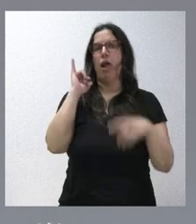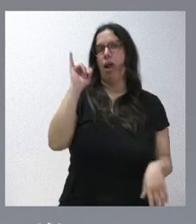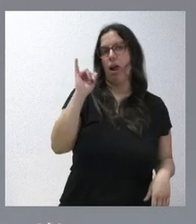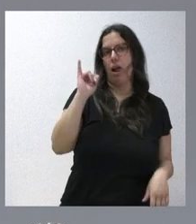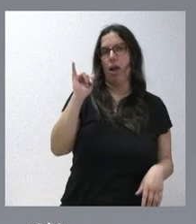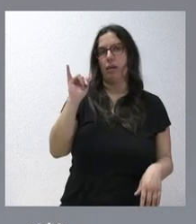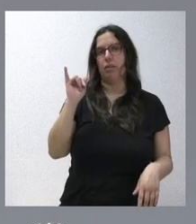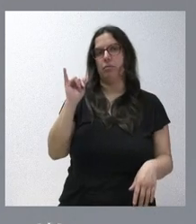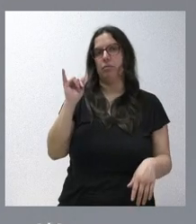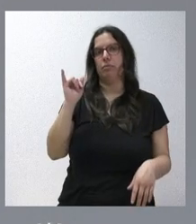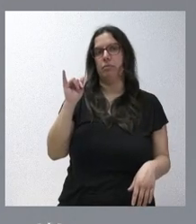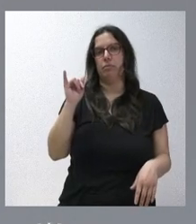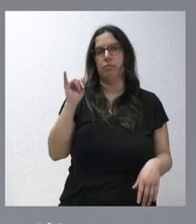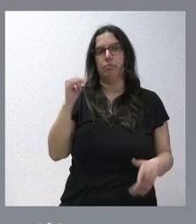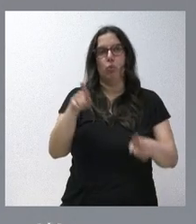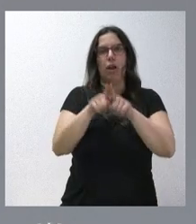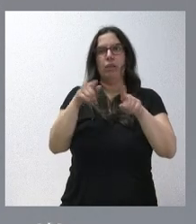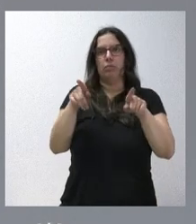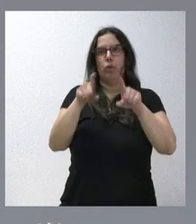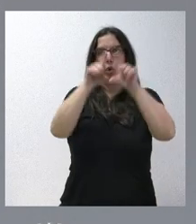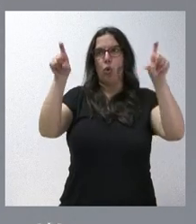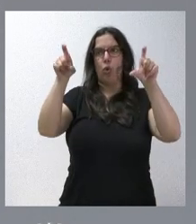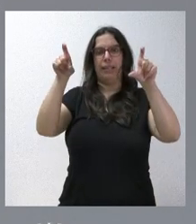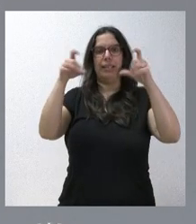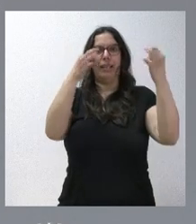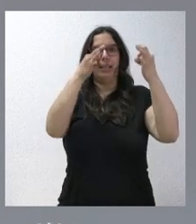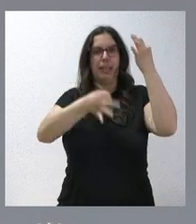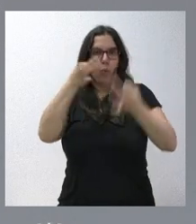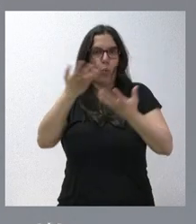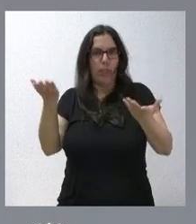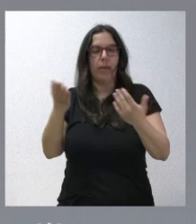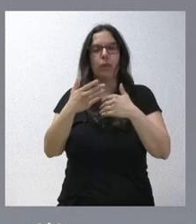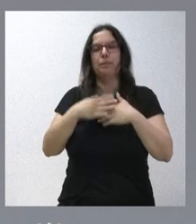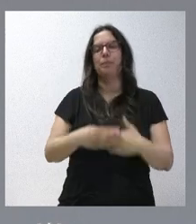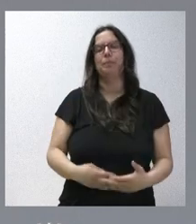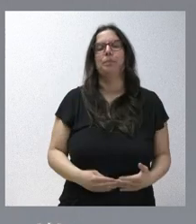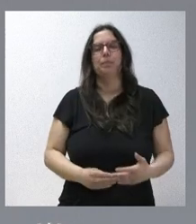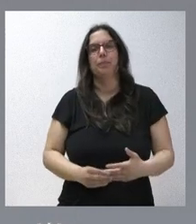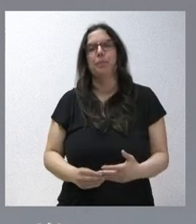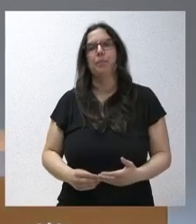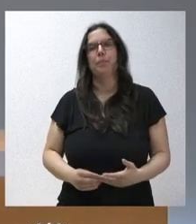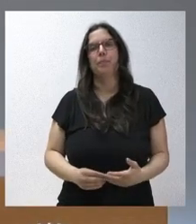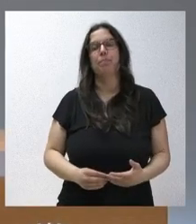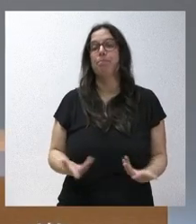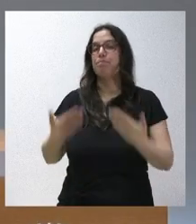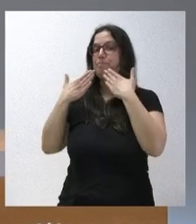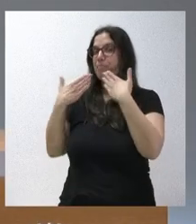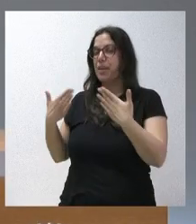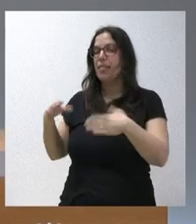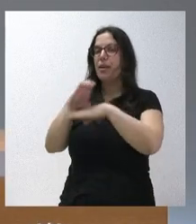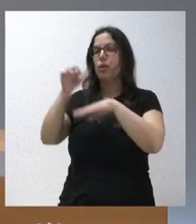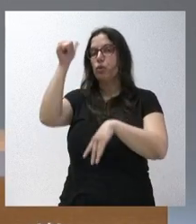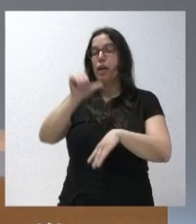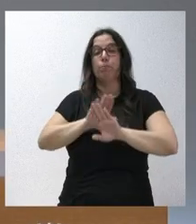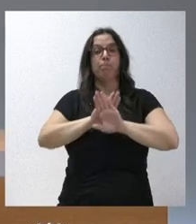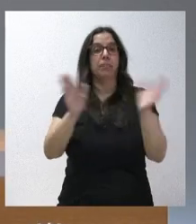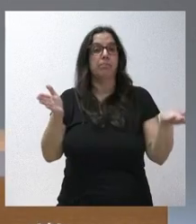mundo jurídico con toda su su realidad pues muchas gracias consejero y sin